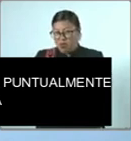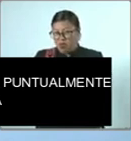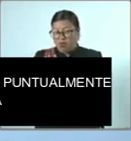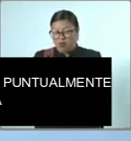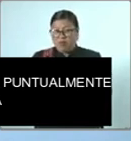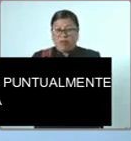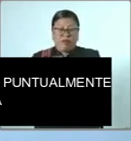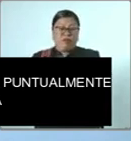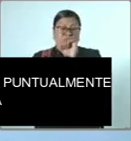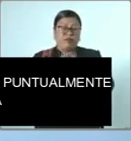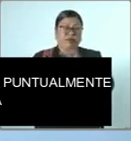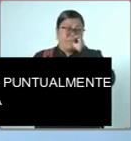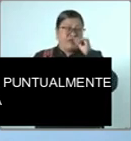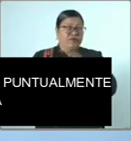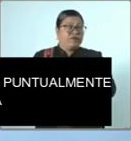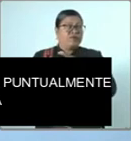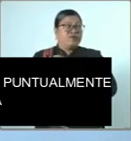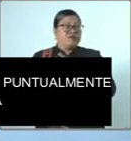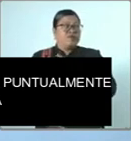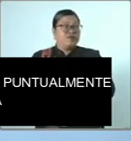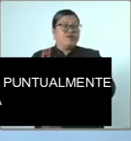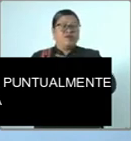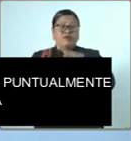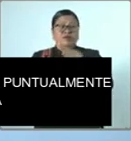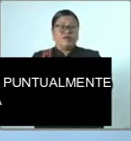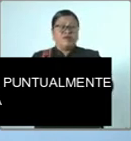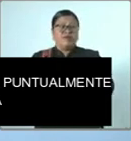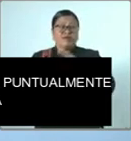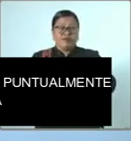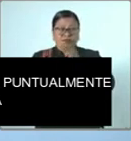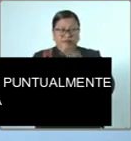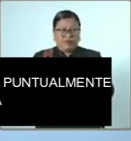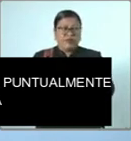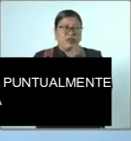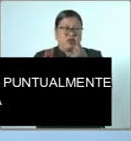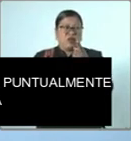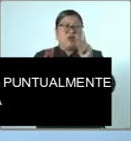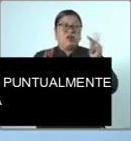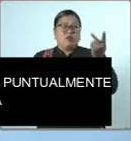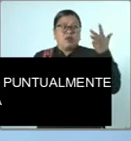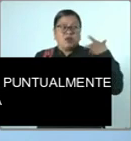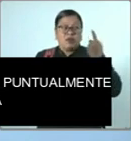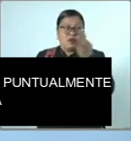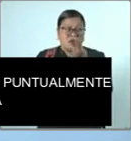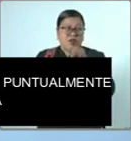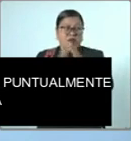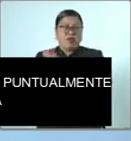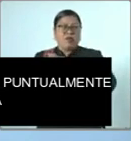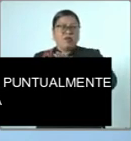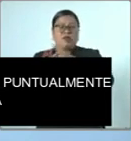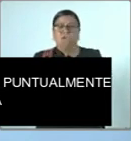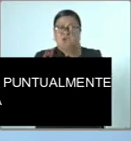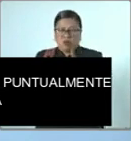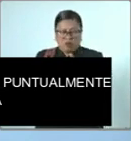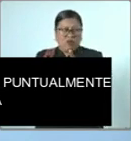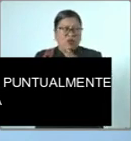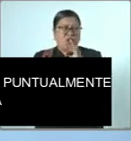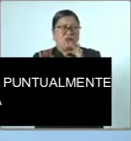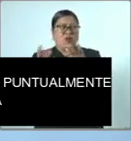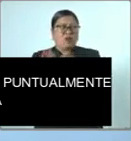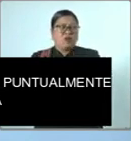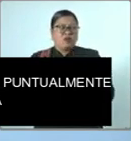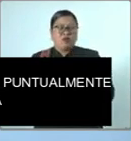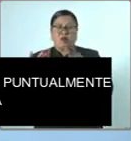en la Sierra Juárez tenemos reportado una afectación, en la Mixteca 1, en la cuenca del Papaloapa 1, en el Istmo de Tehuantepec 1, total